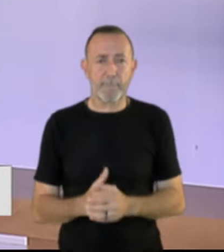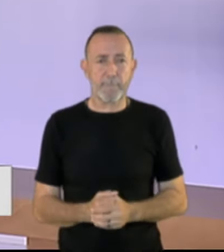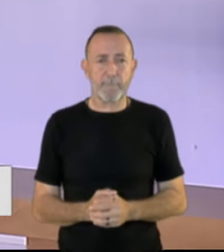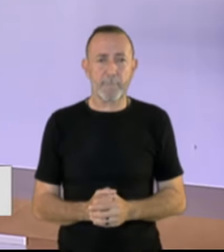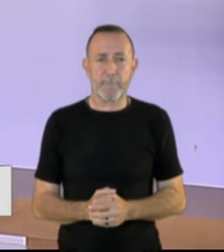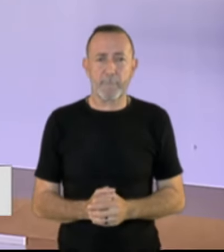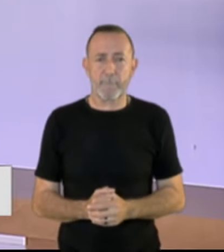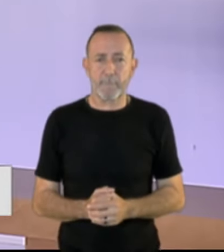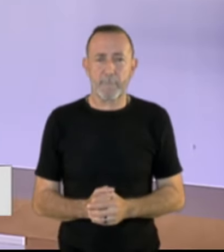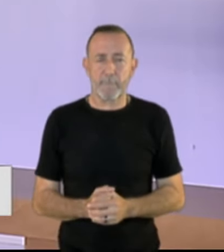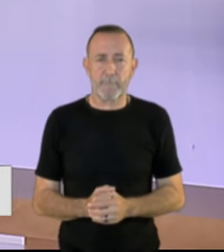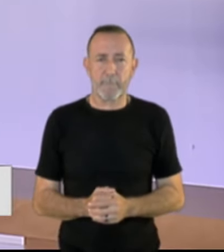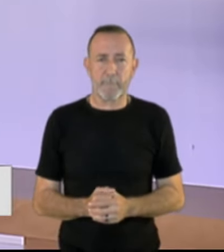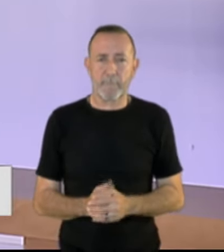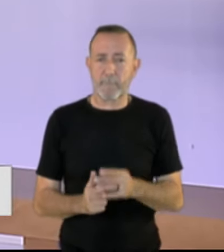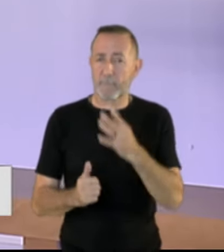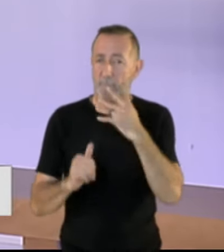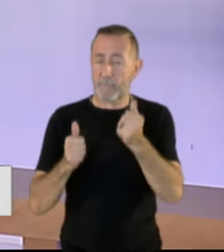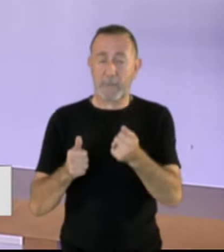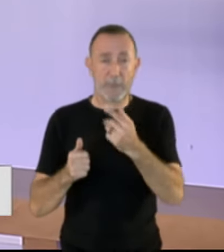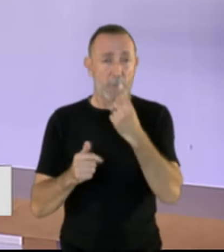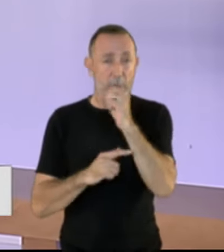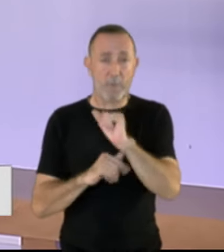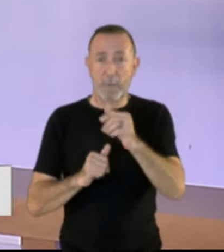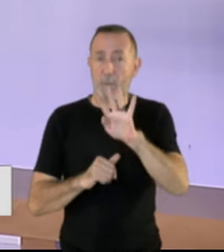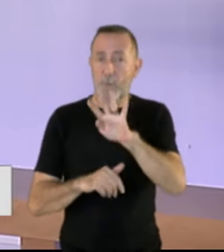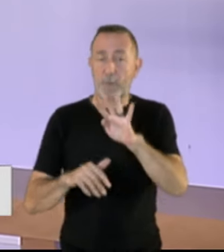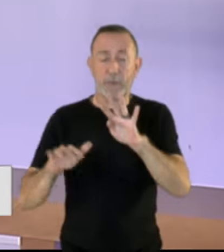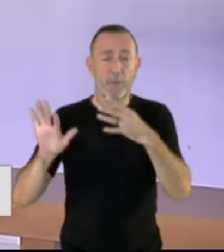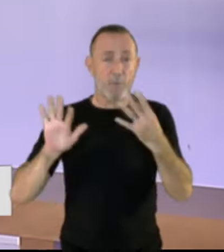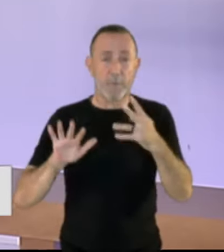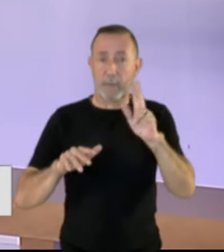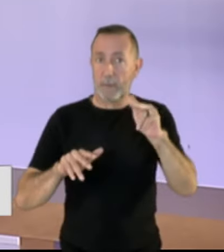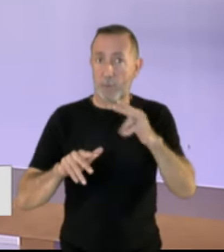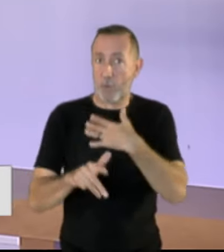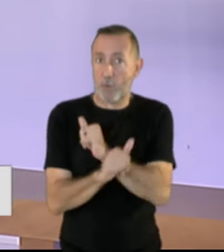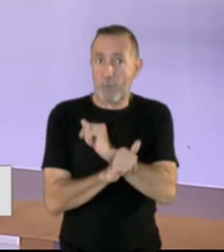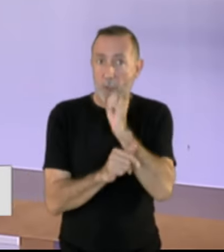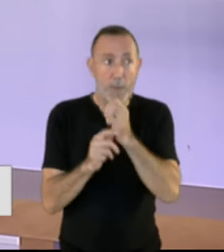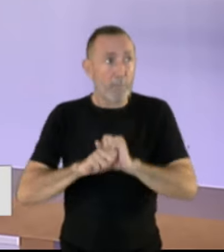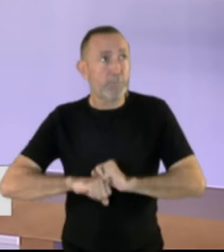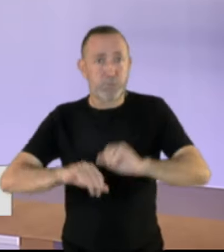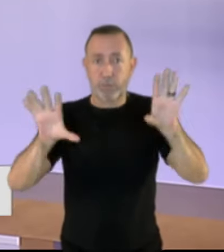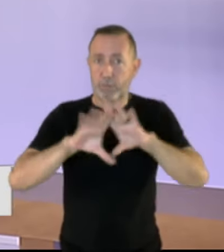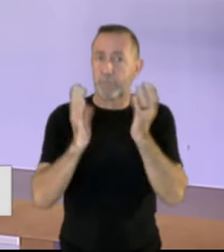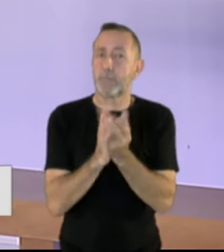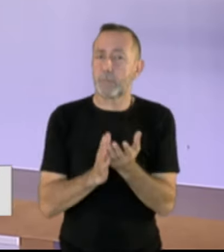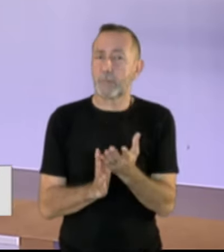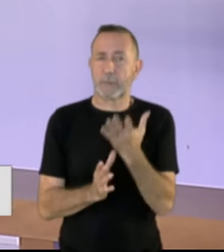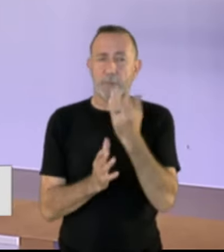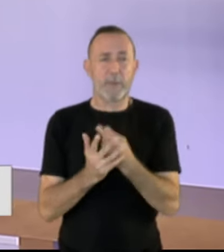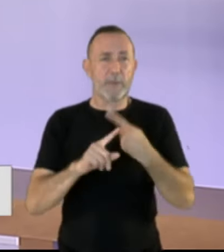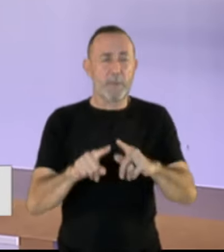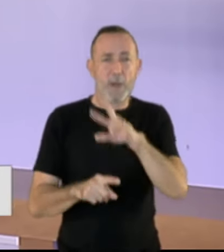segundos Quién iba a pensar que era un tema que iba a darle la vuelta al mundo Entonces se grabaron diferentes versiones yo había venido a